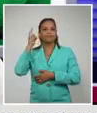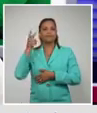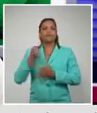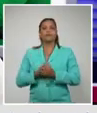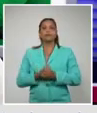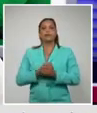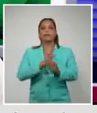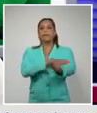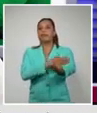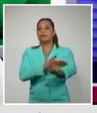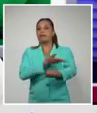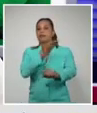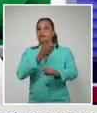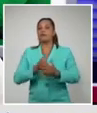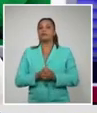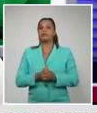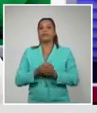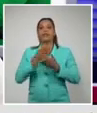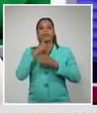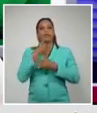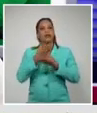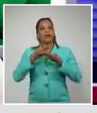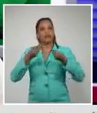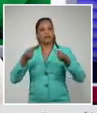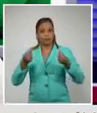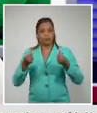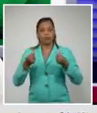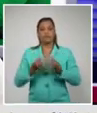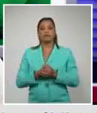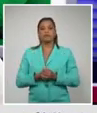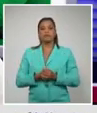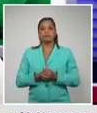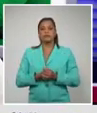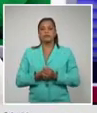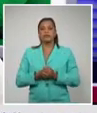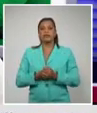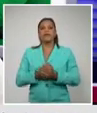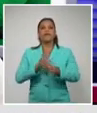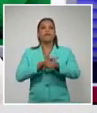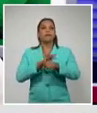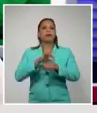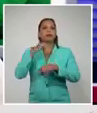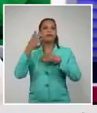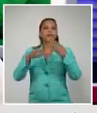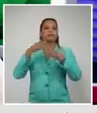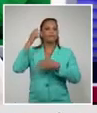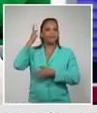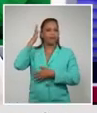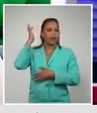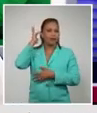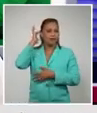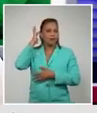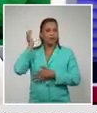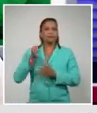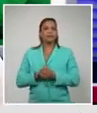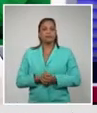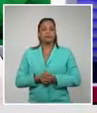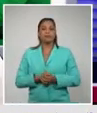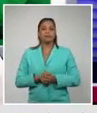arterial, diabetes mellitus, enfermedad cerebrovascular, un cierto grado de